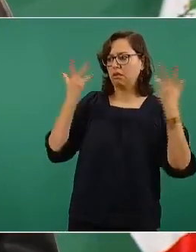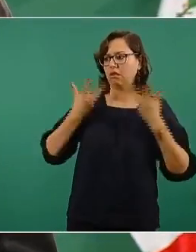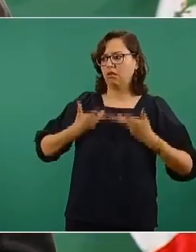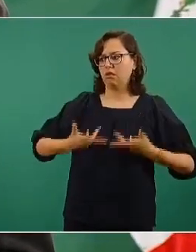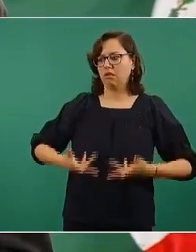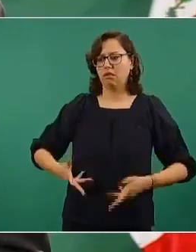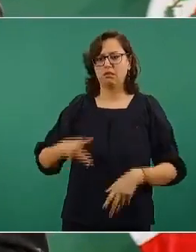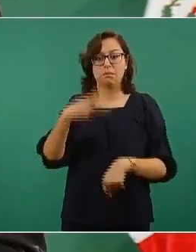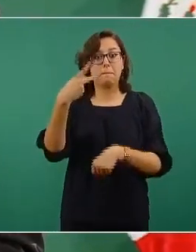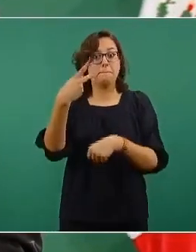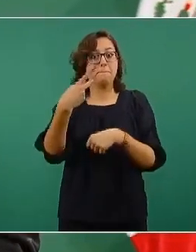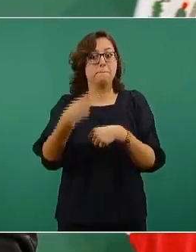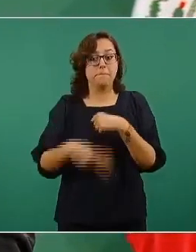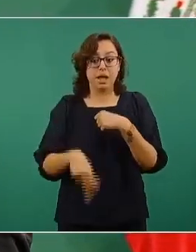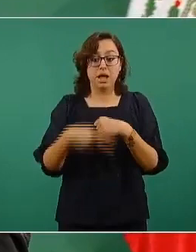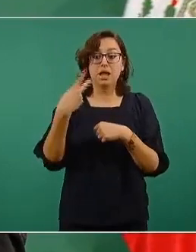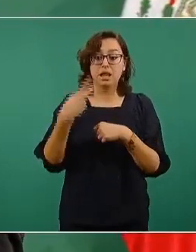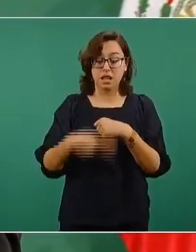significan,